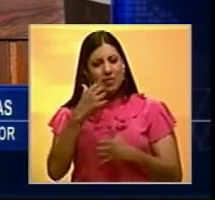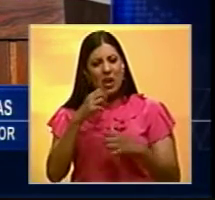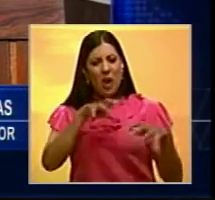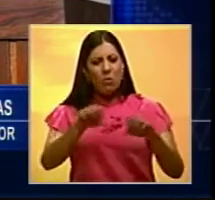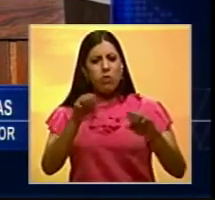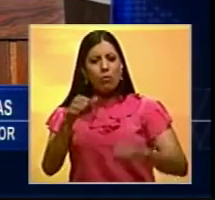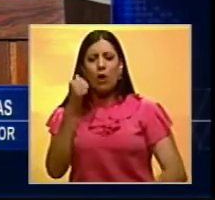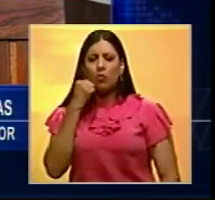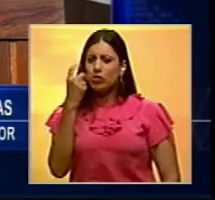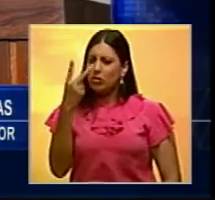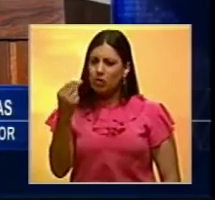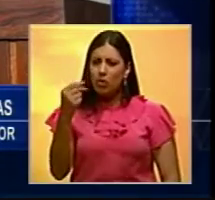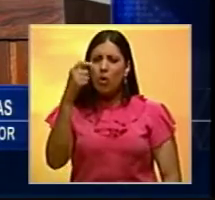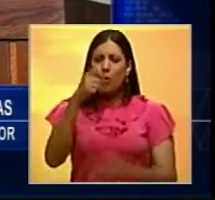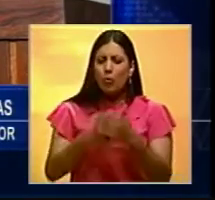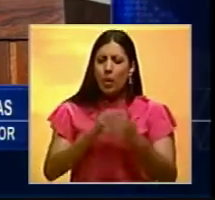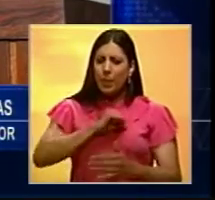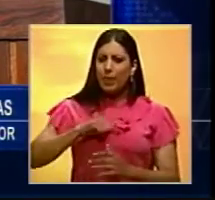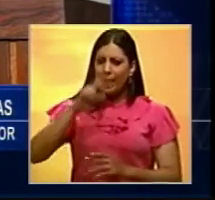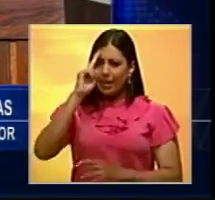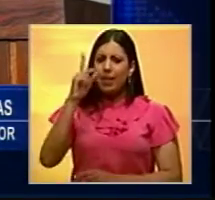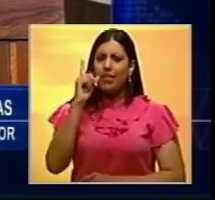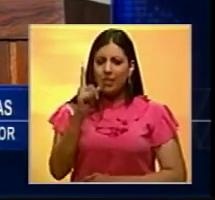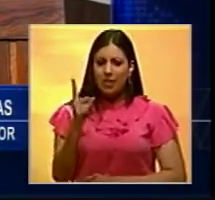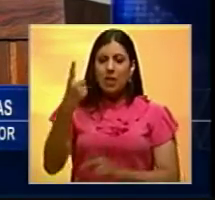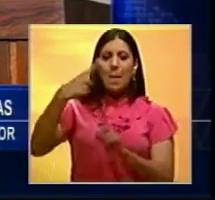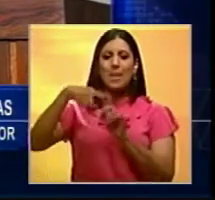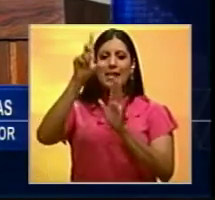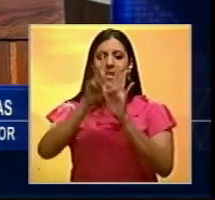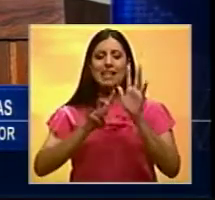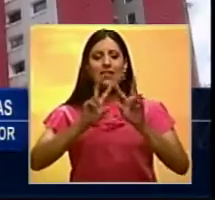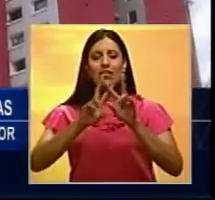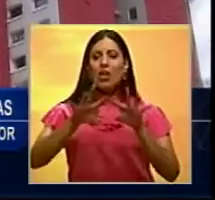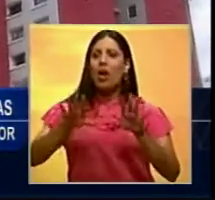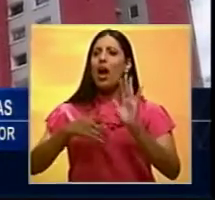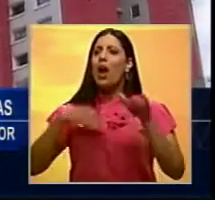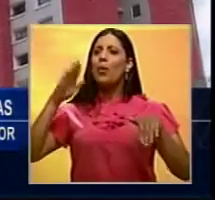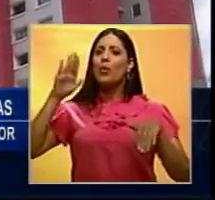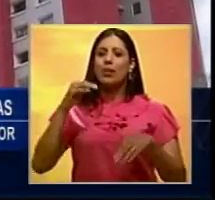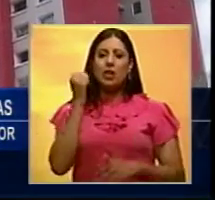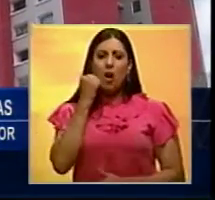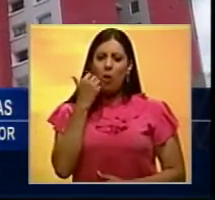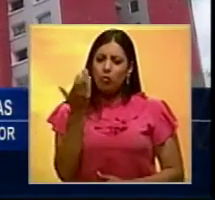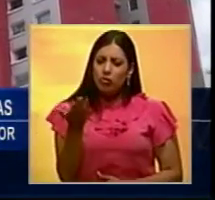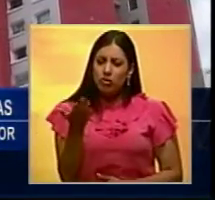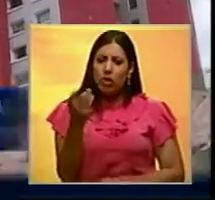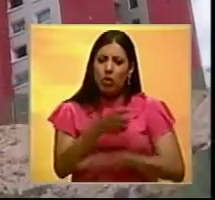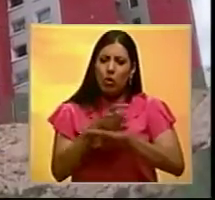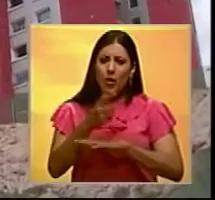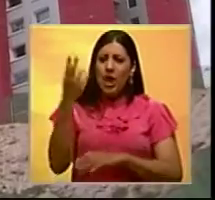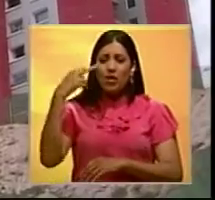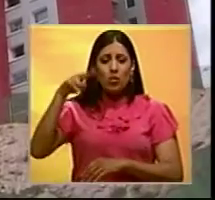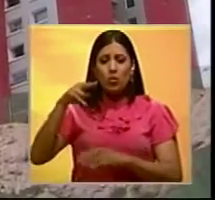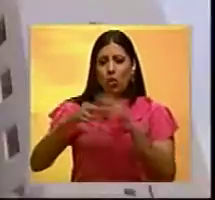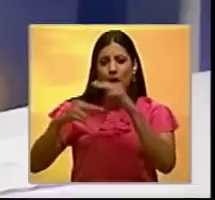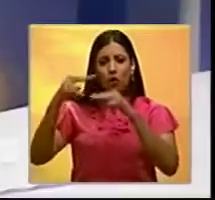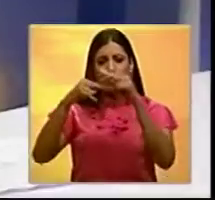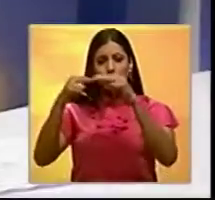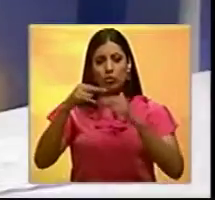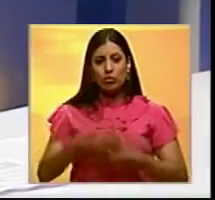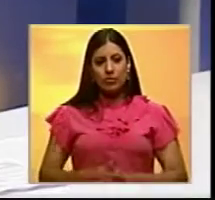de terrenos y proyectos privados para añadirlos al listado de viviendas prometidas que, insiste, nunca se